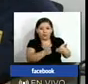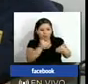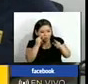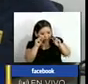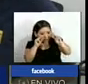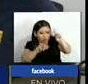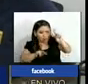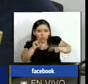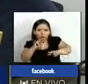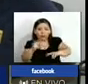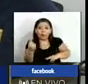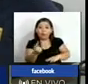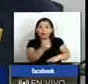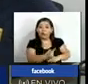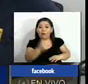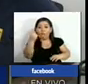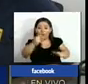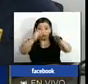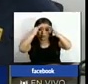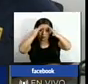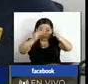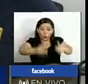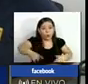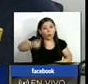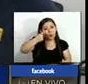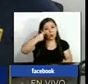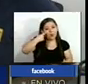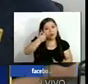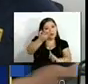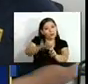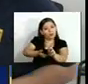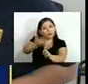precarización de la atención y resguardo